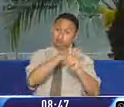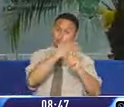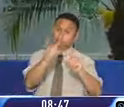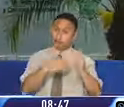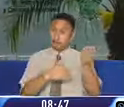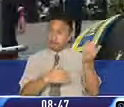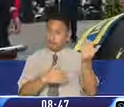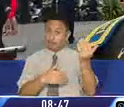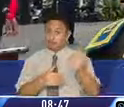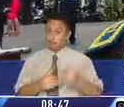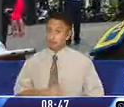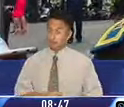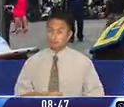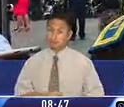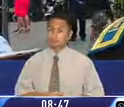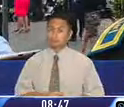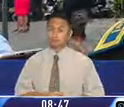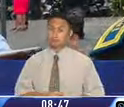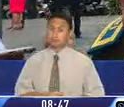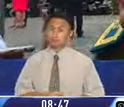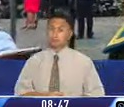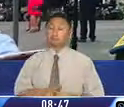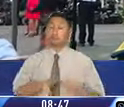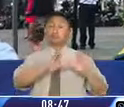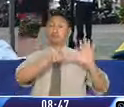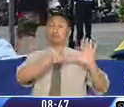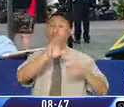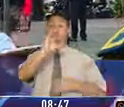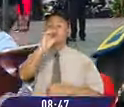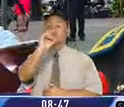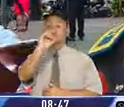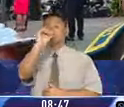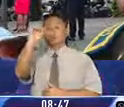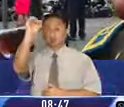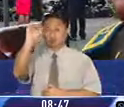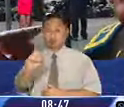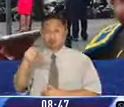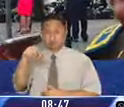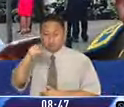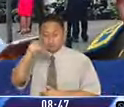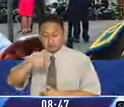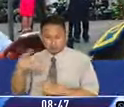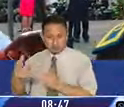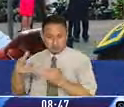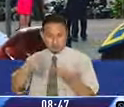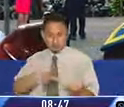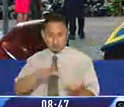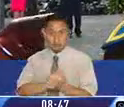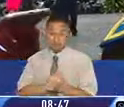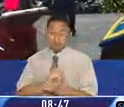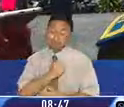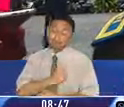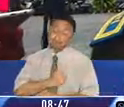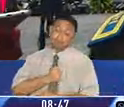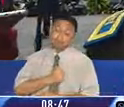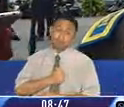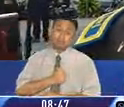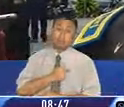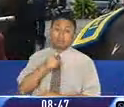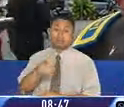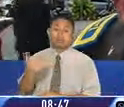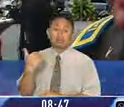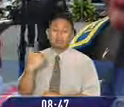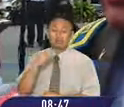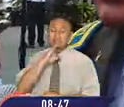casa. El 80% de las personas que fueron victimadas, lastimosamente, tienen algo que